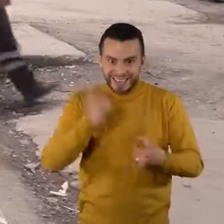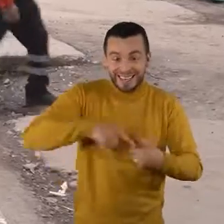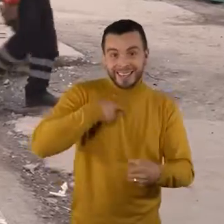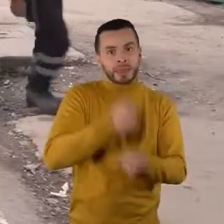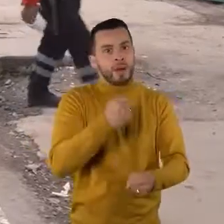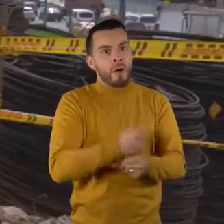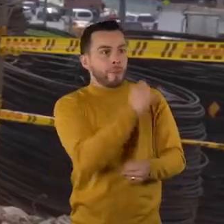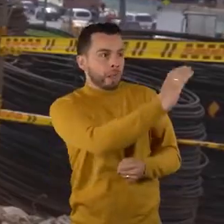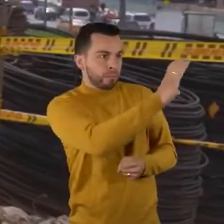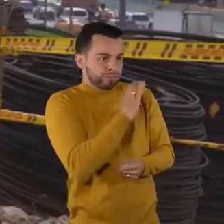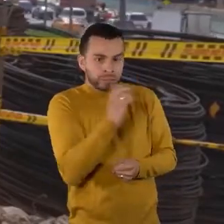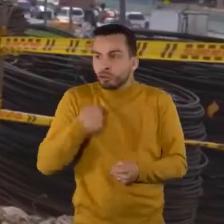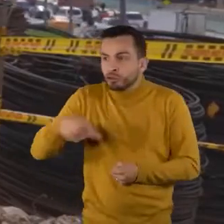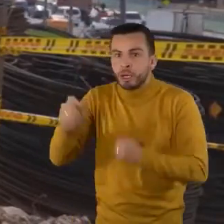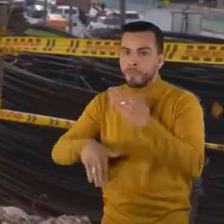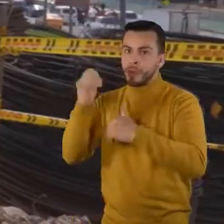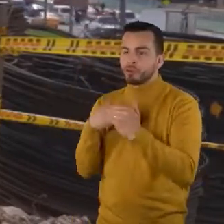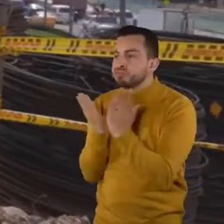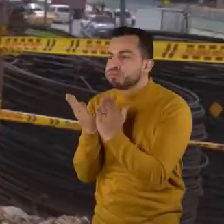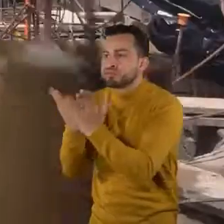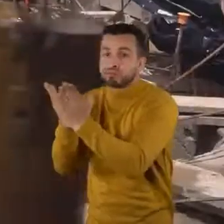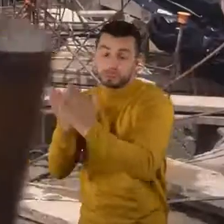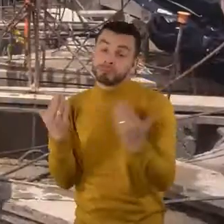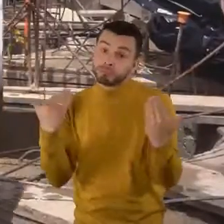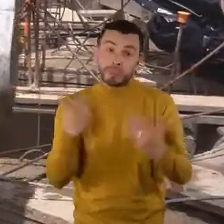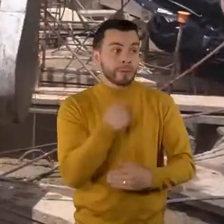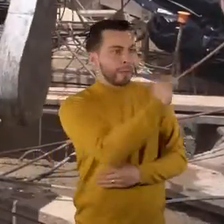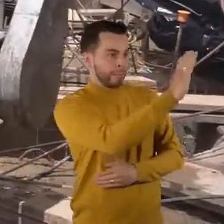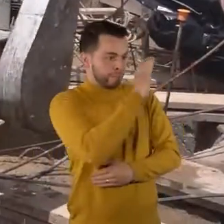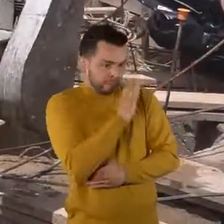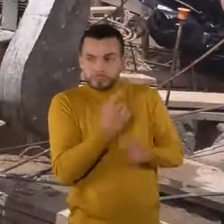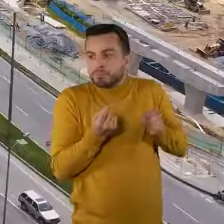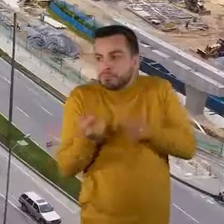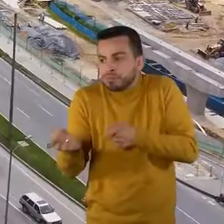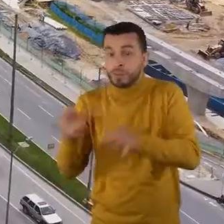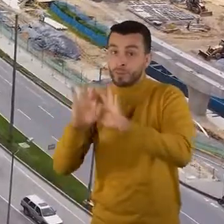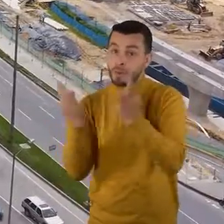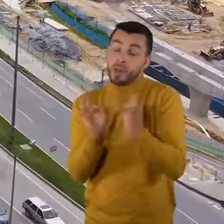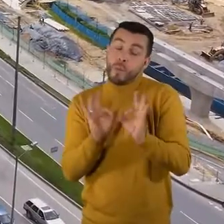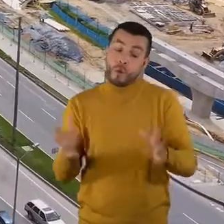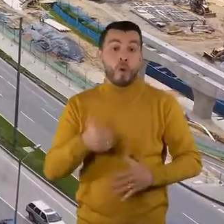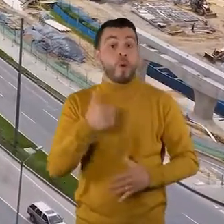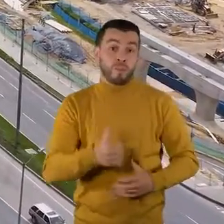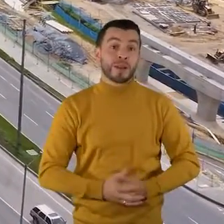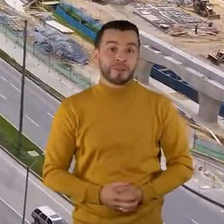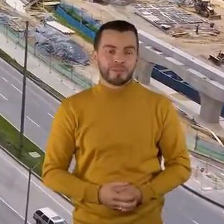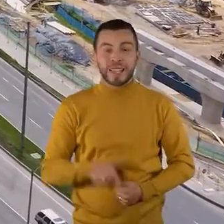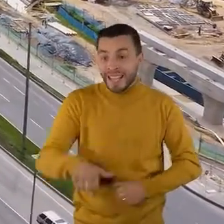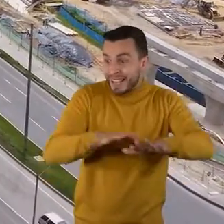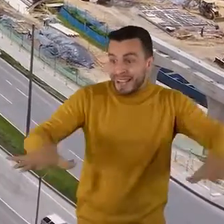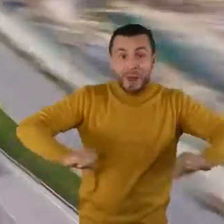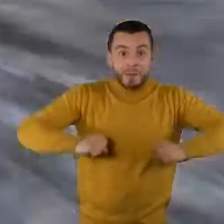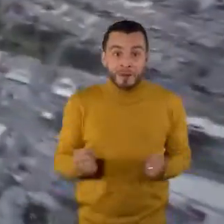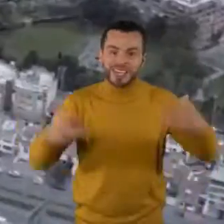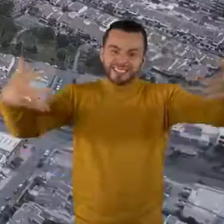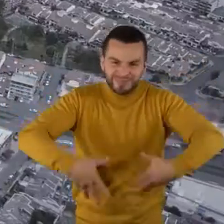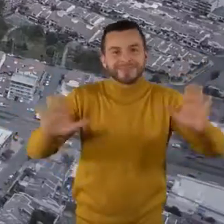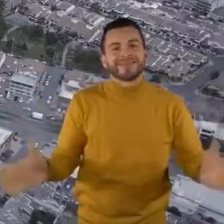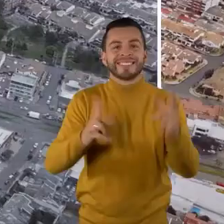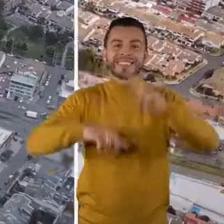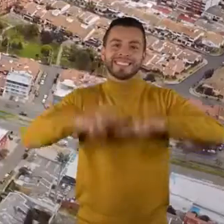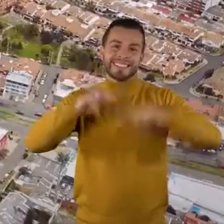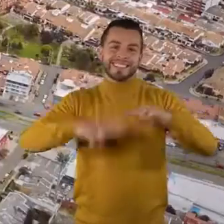hasta la calle 193 se estima que esté terminada en abril de 2024 y tendrá 23